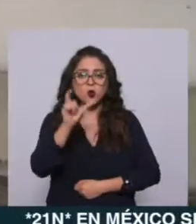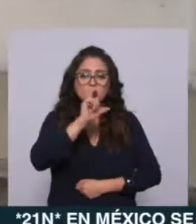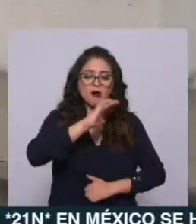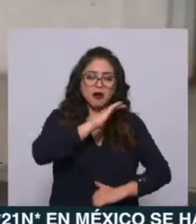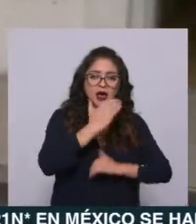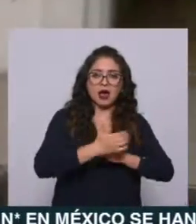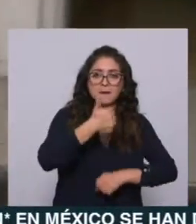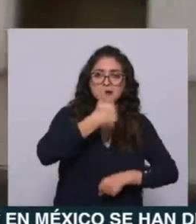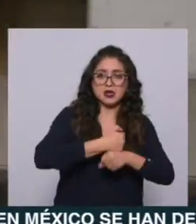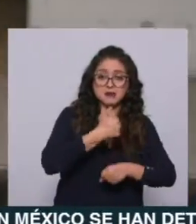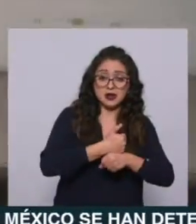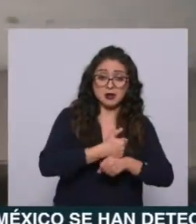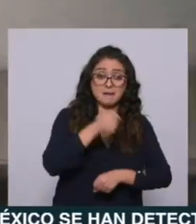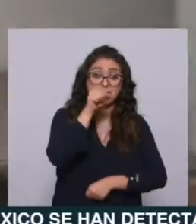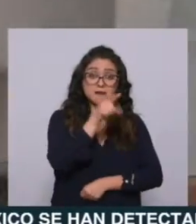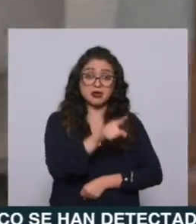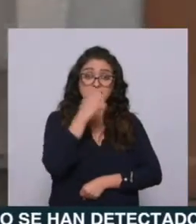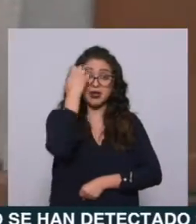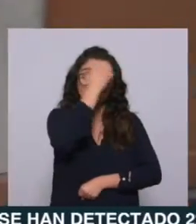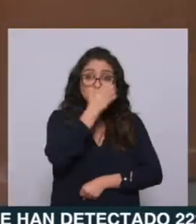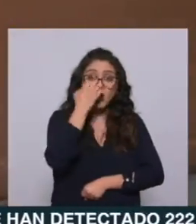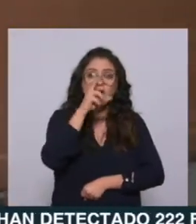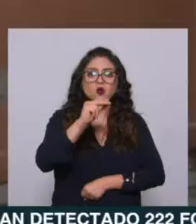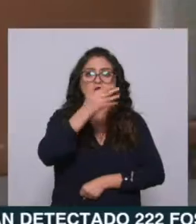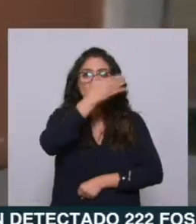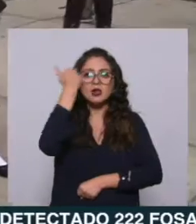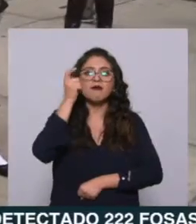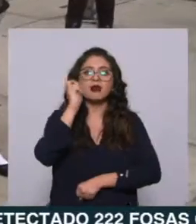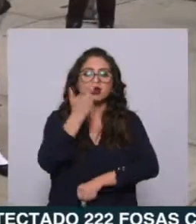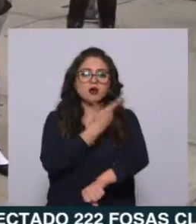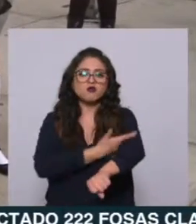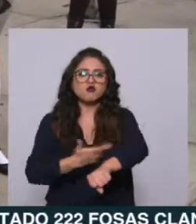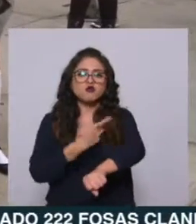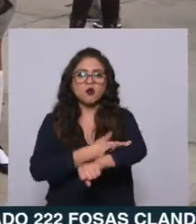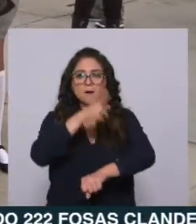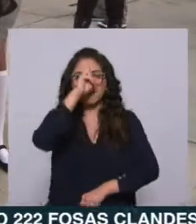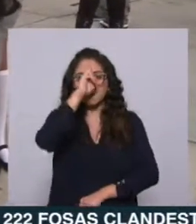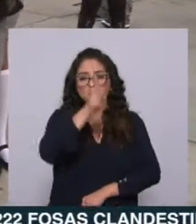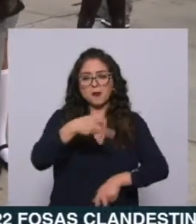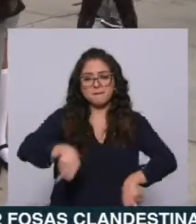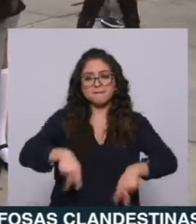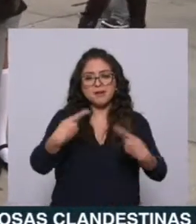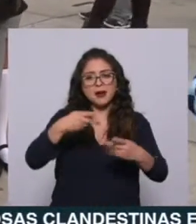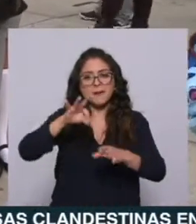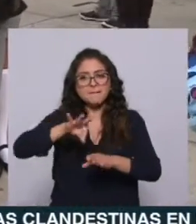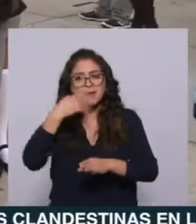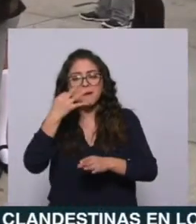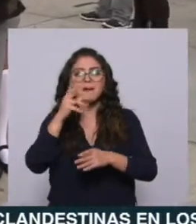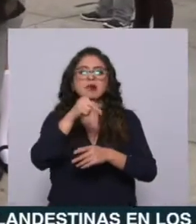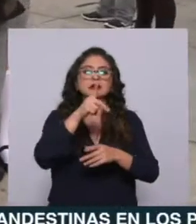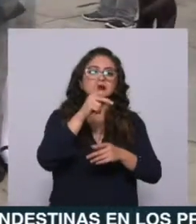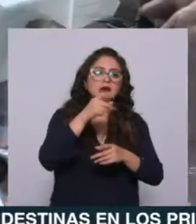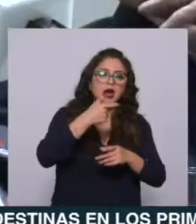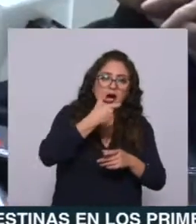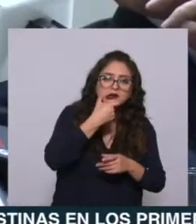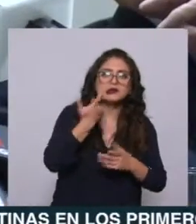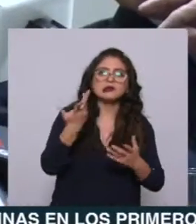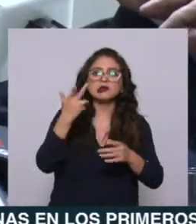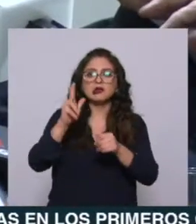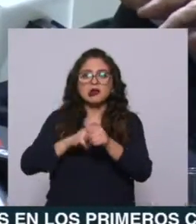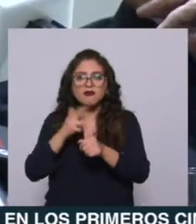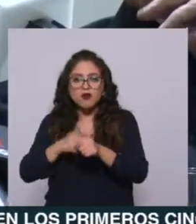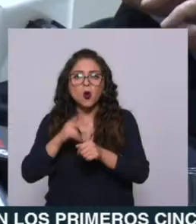primaria, y que los mismos planteles desconocen sobre la regulación que prohíbe la venta de estos productos dentro de las escuelas. No